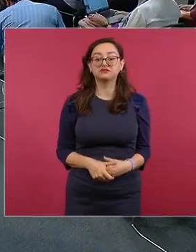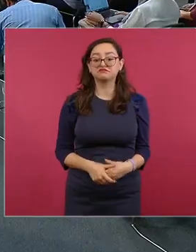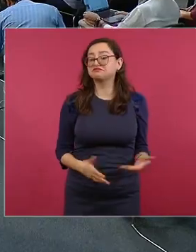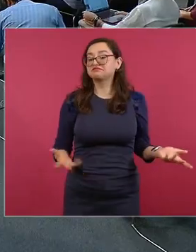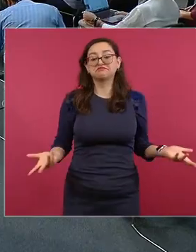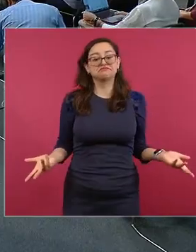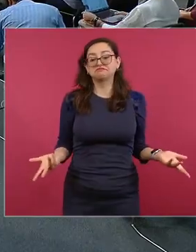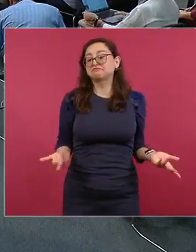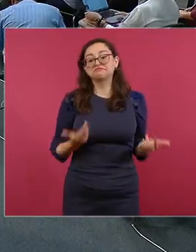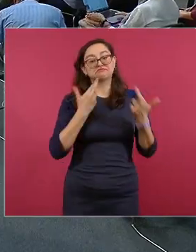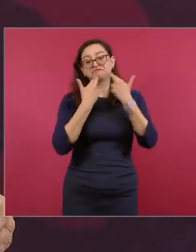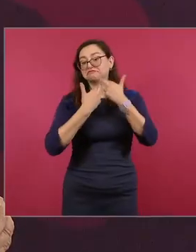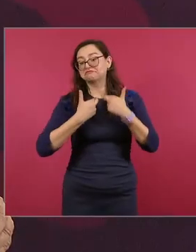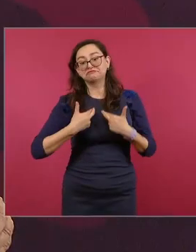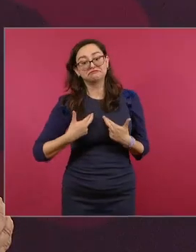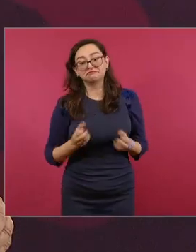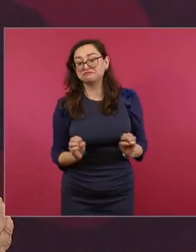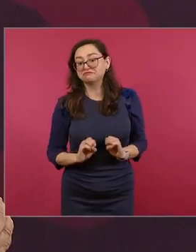ha habido